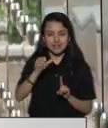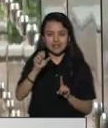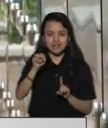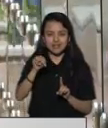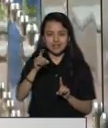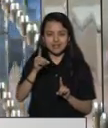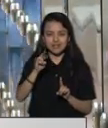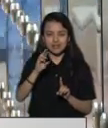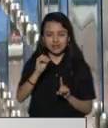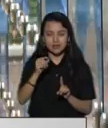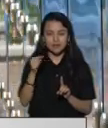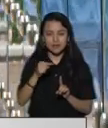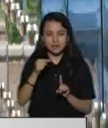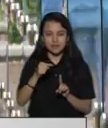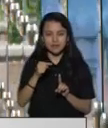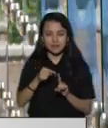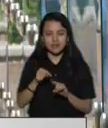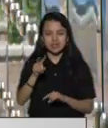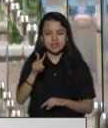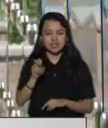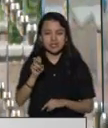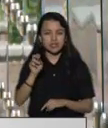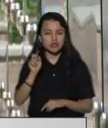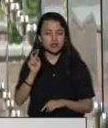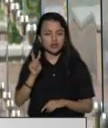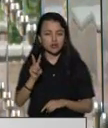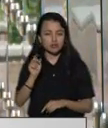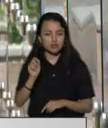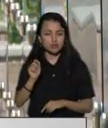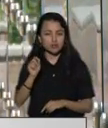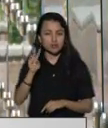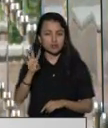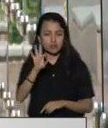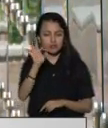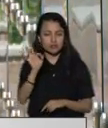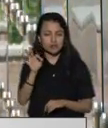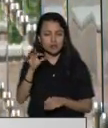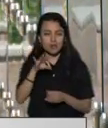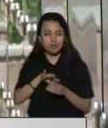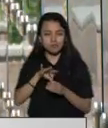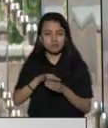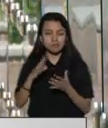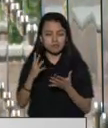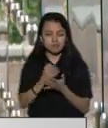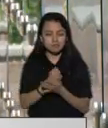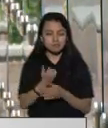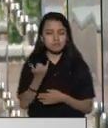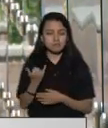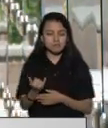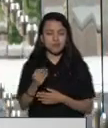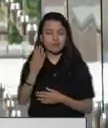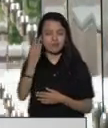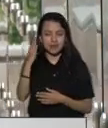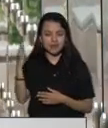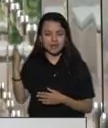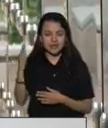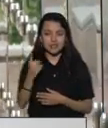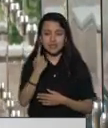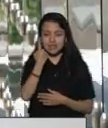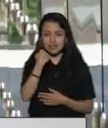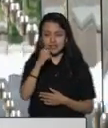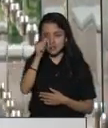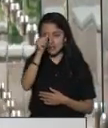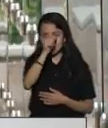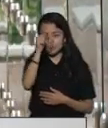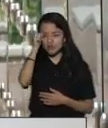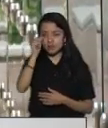73.24% de la votación consignada en las mesas este domingo aquí en la ciudad de Barranquilla en lo que respecta a